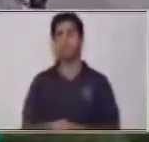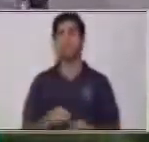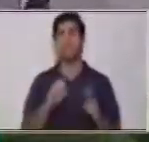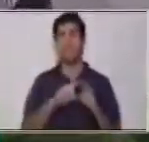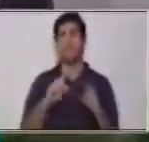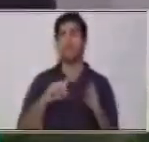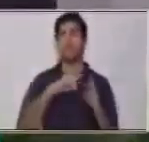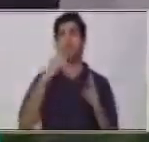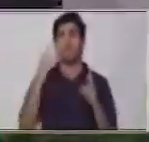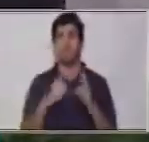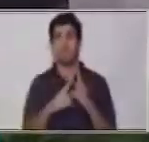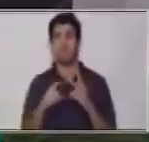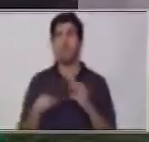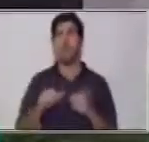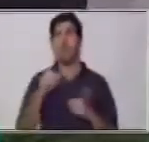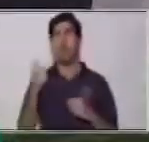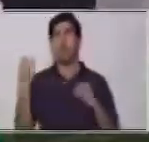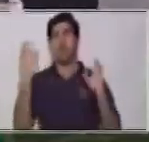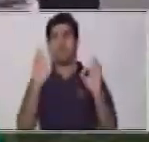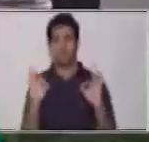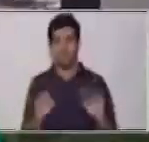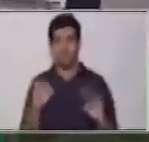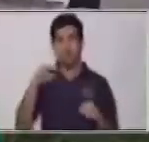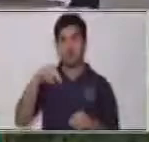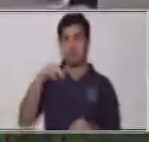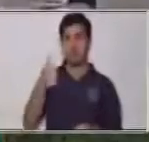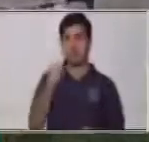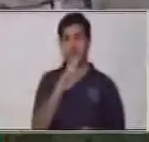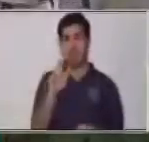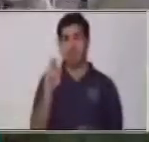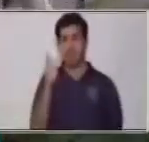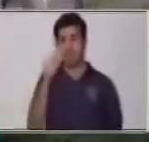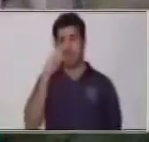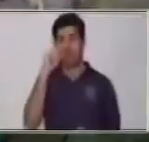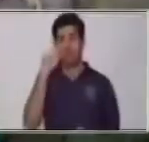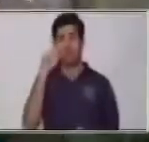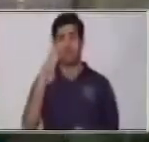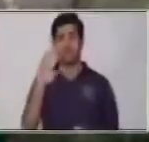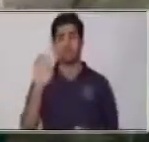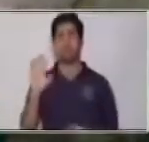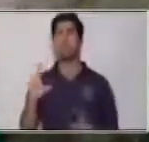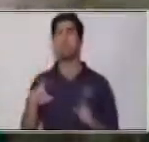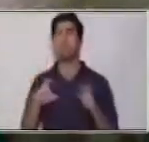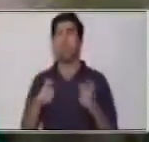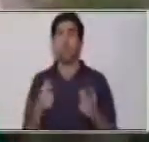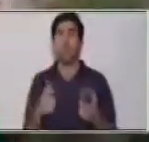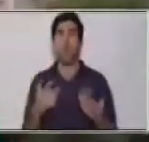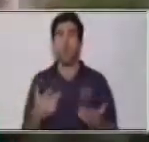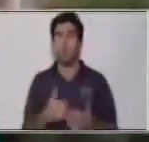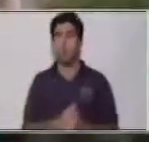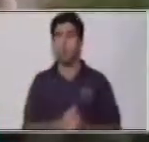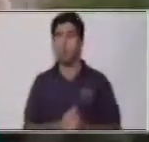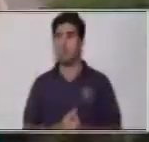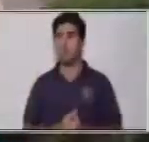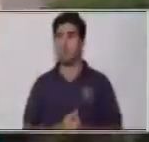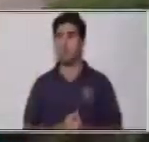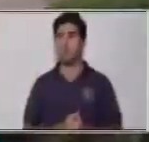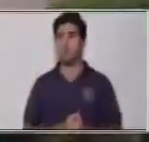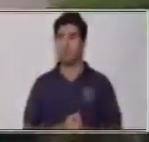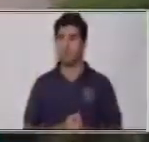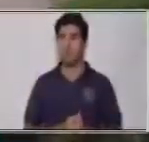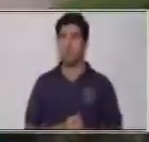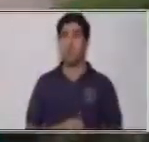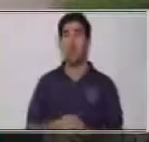presentar los hechos narrativos o los textos narrativos. Y estos se dan de